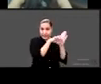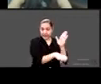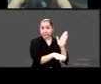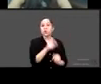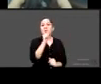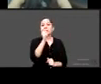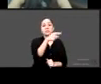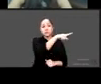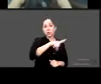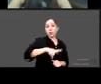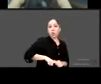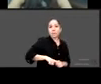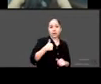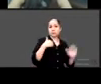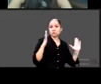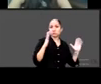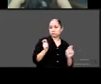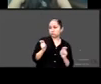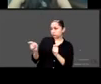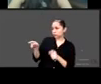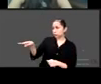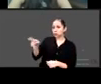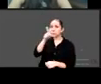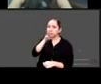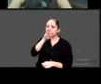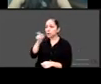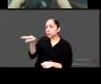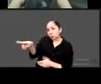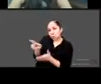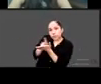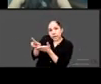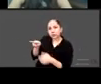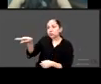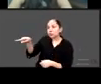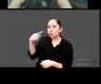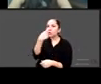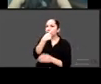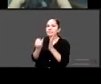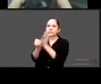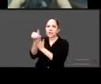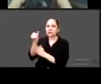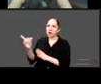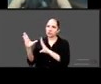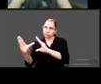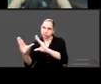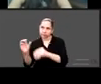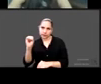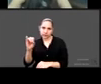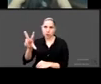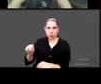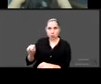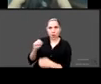padres sobre la educación de sus hijos y sobre el contenido de la educación de sus hijos, cuando al final de cuentas son los propios niños,